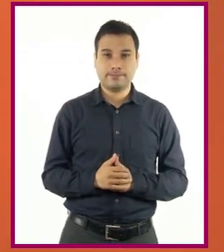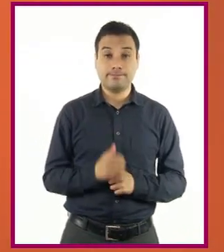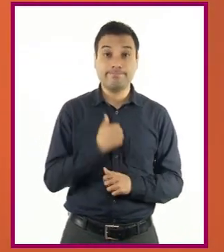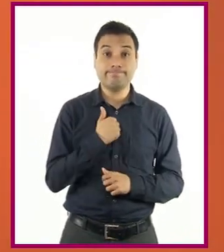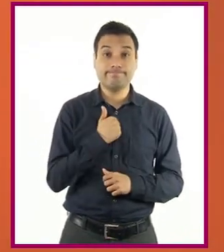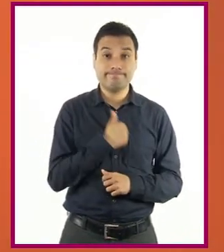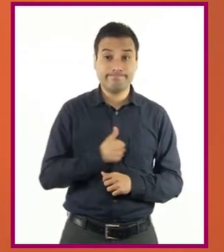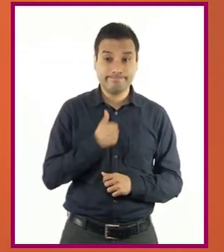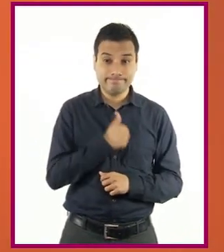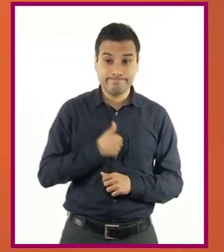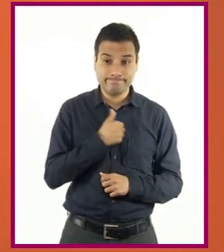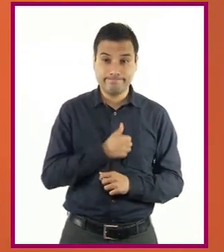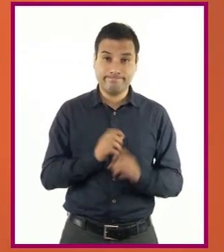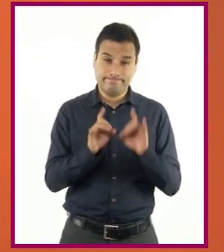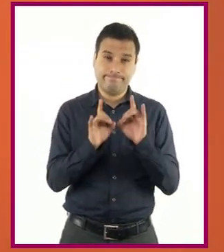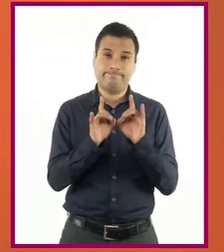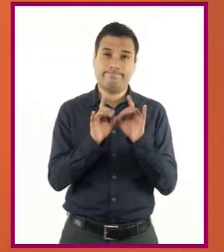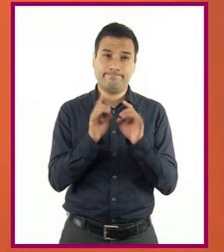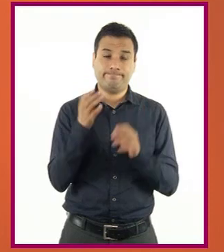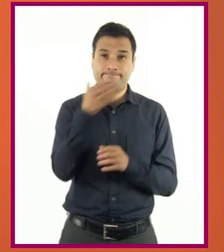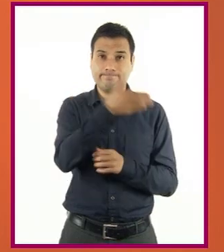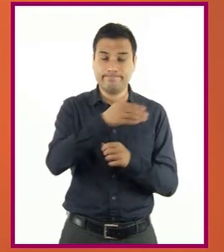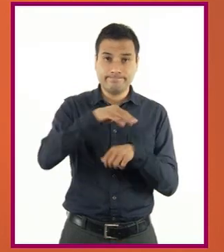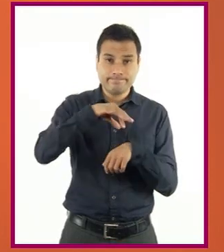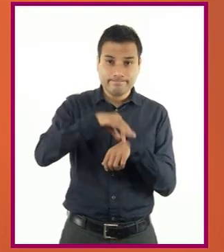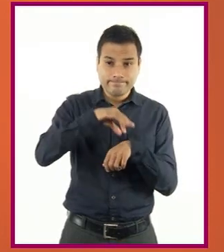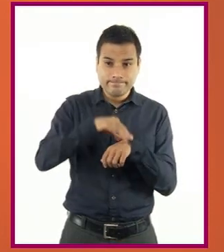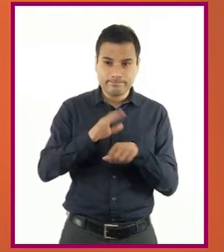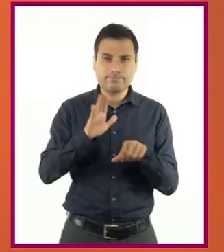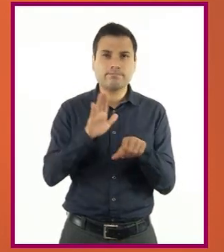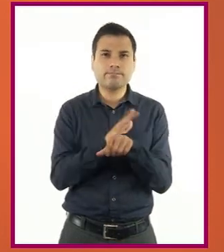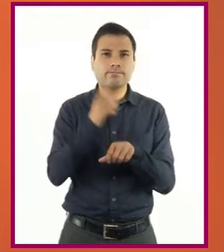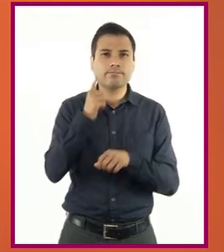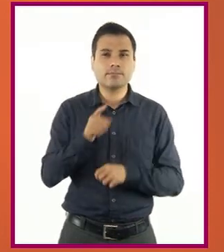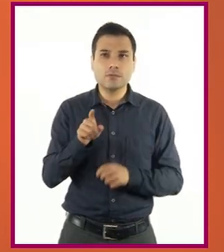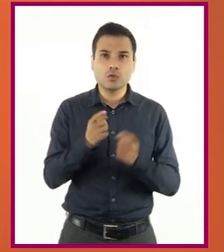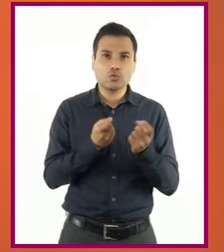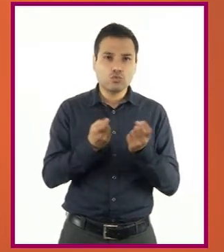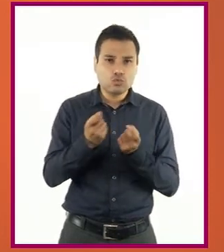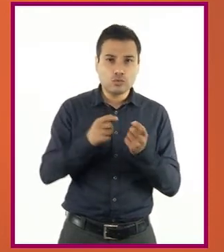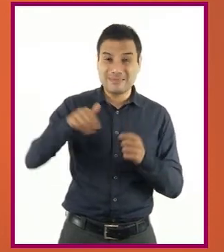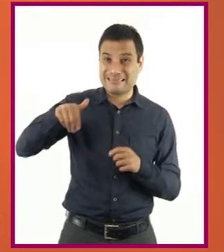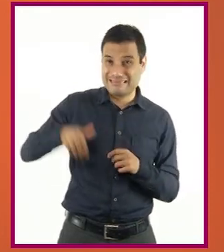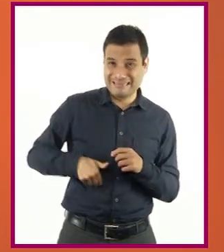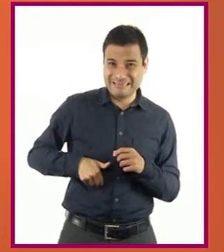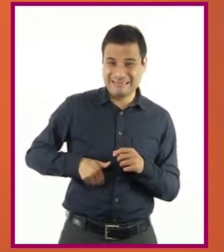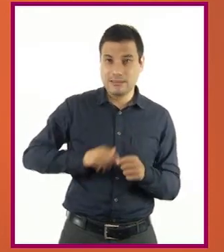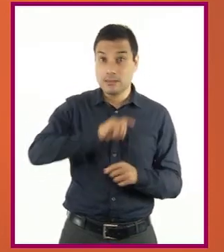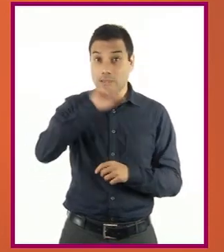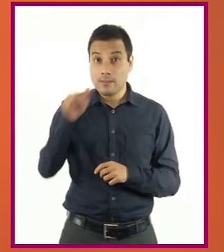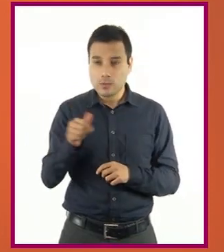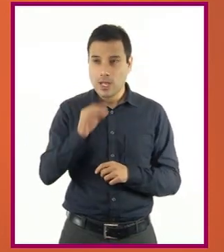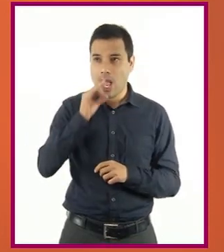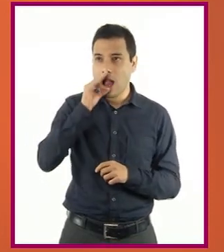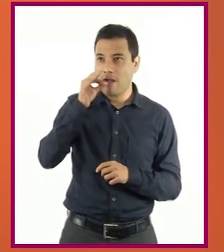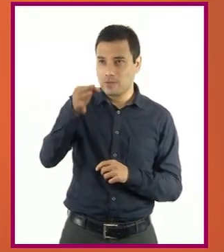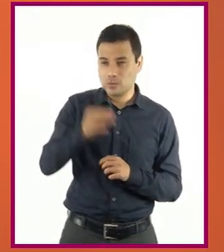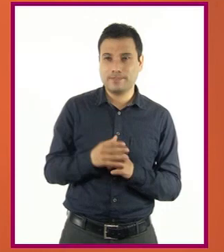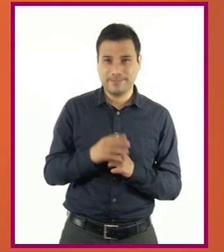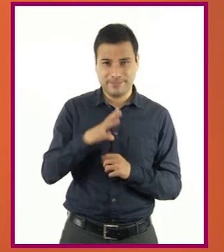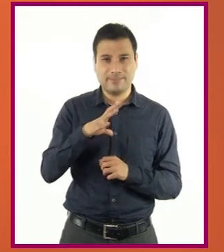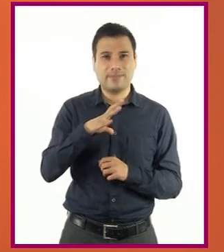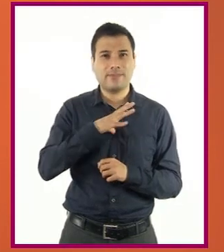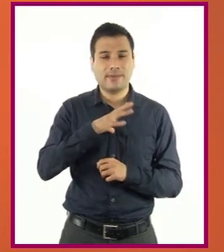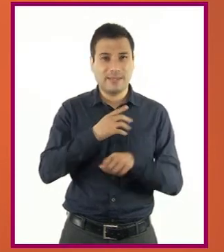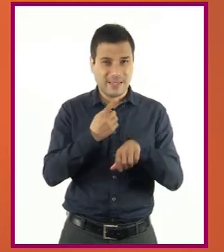Lamentablemente, tuvo que acudir al médico a raíz de un accidente de patinaje y le diagnosticaron un grave trastorno